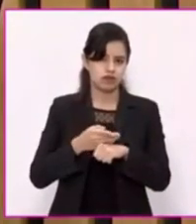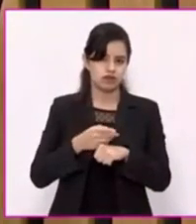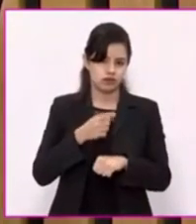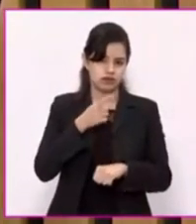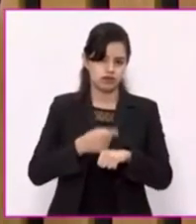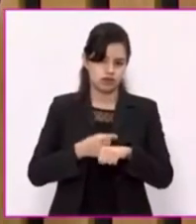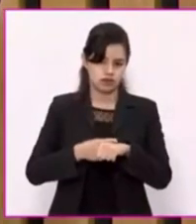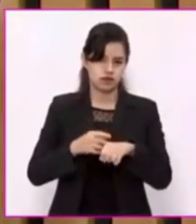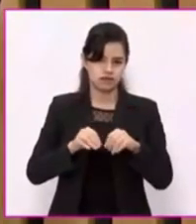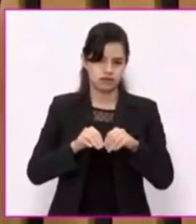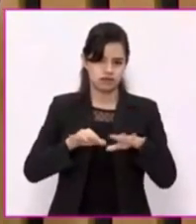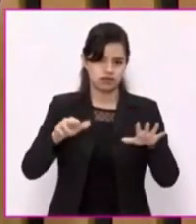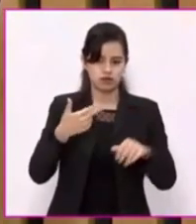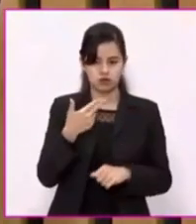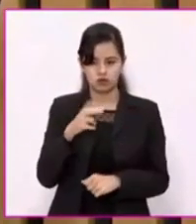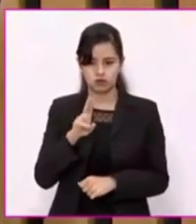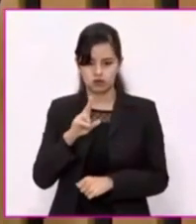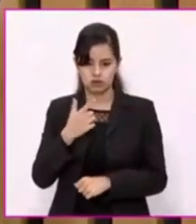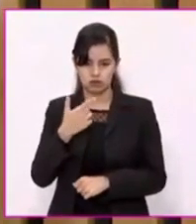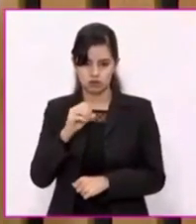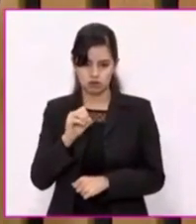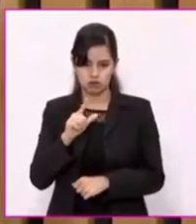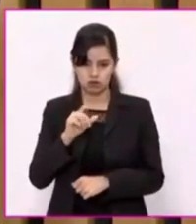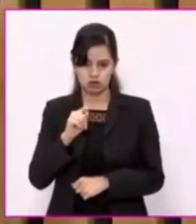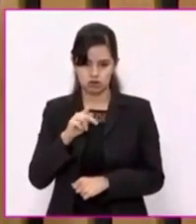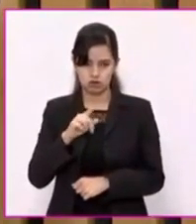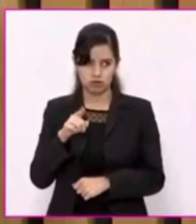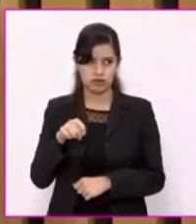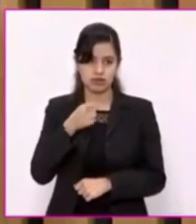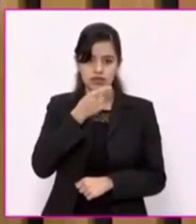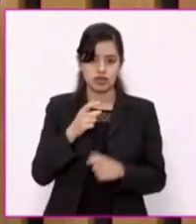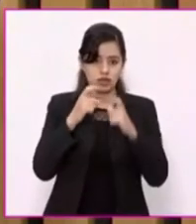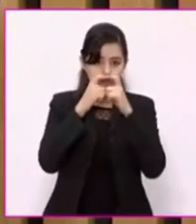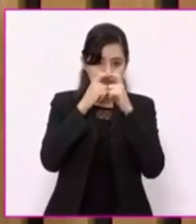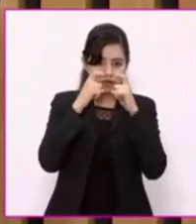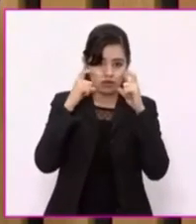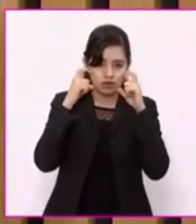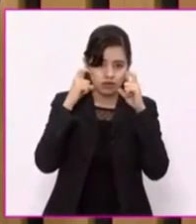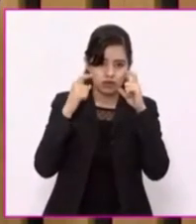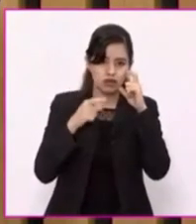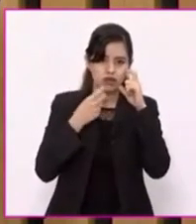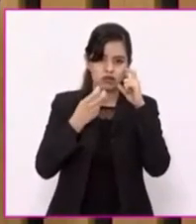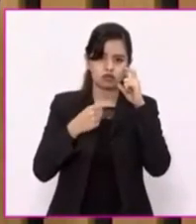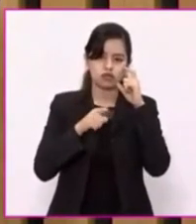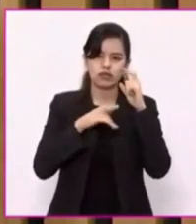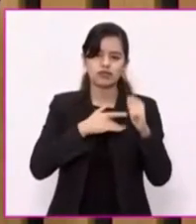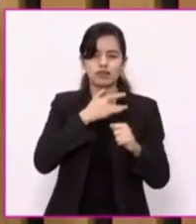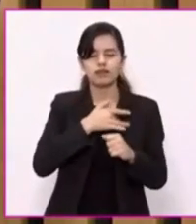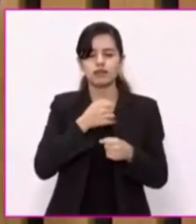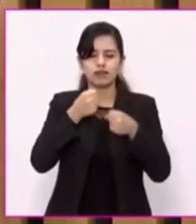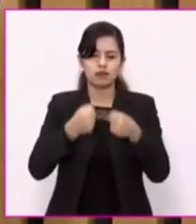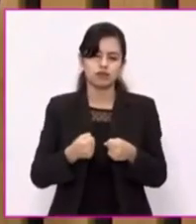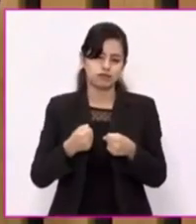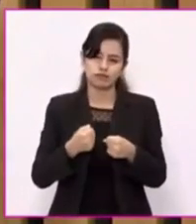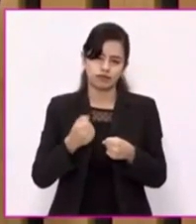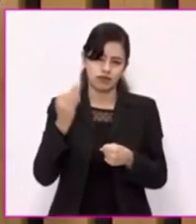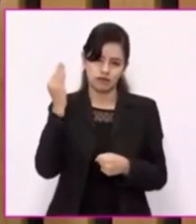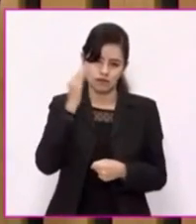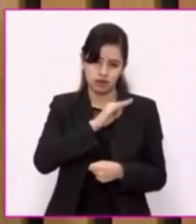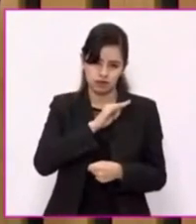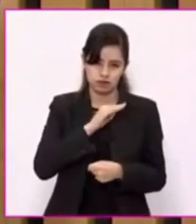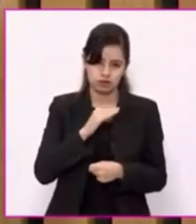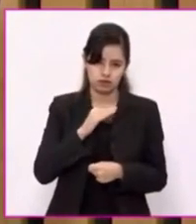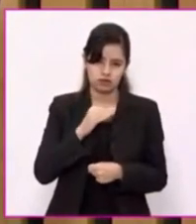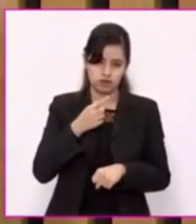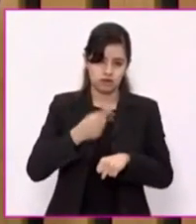a nivel nacional, Hugo López-Gatell, insiste que el cubrebocas da una falsa sensación de seguridad y no evita el contagio y tenemos la